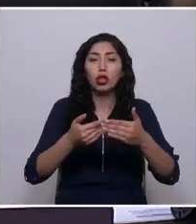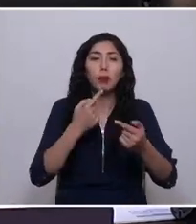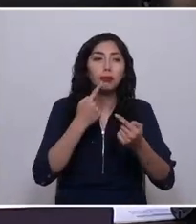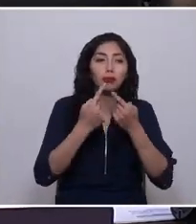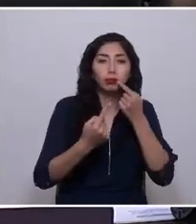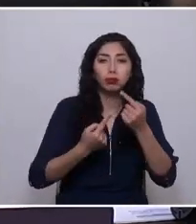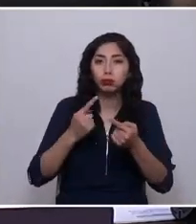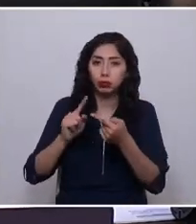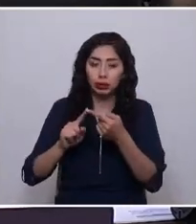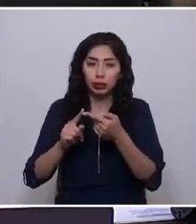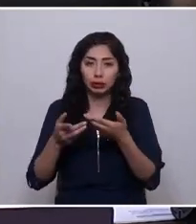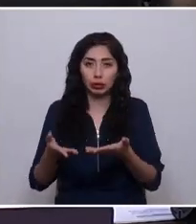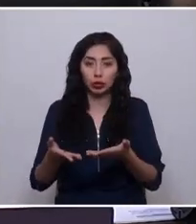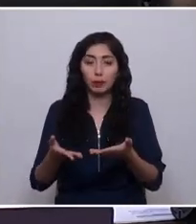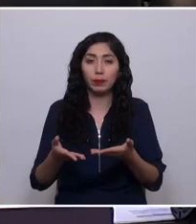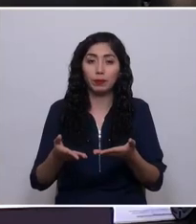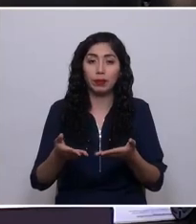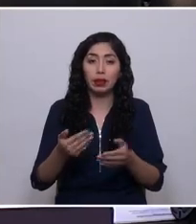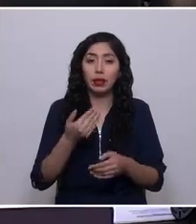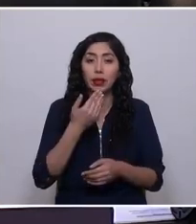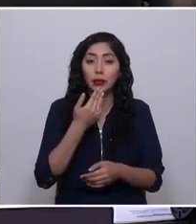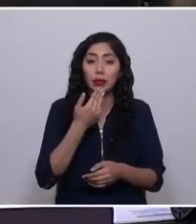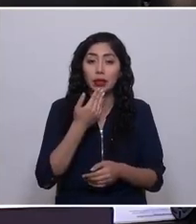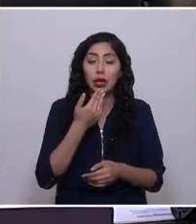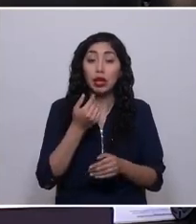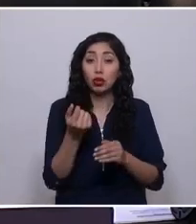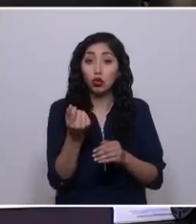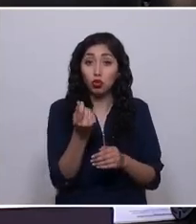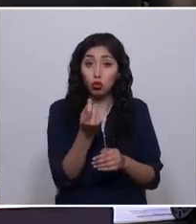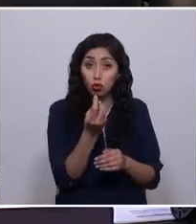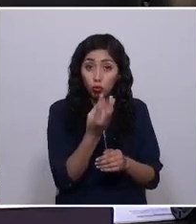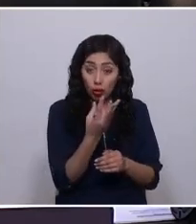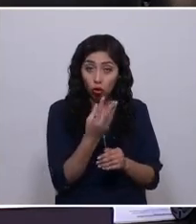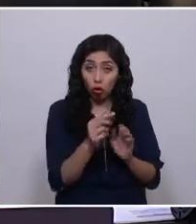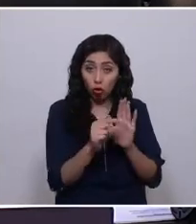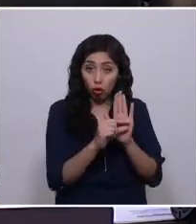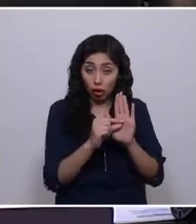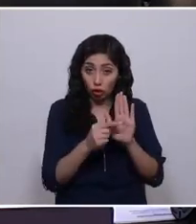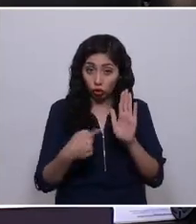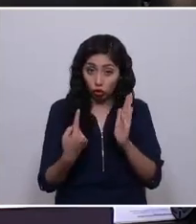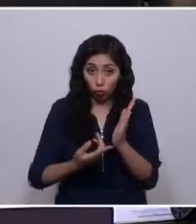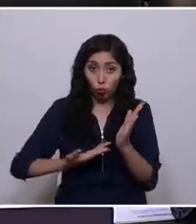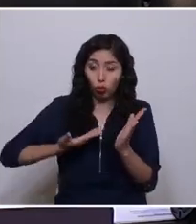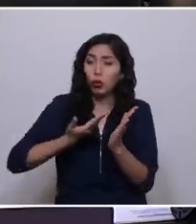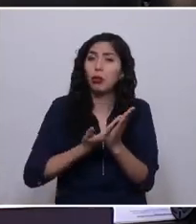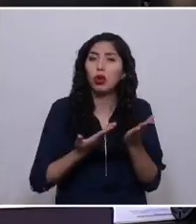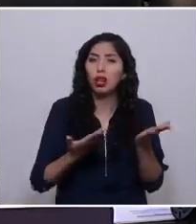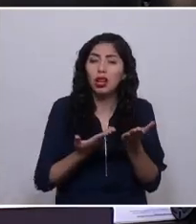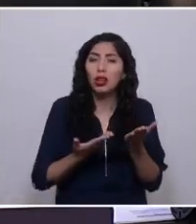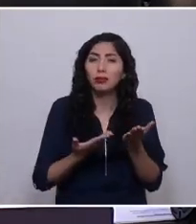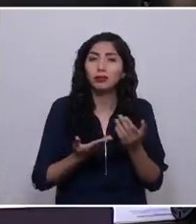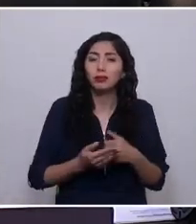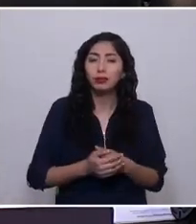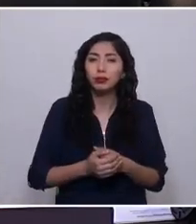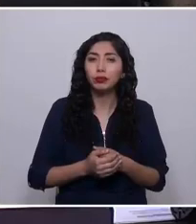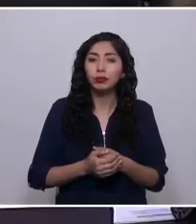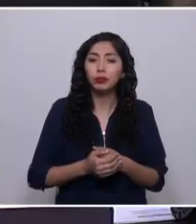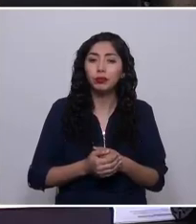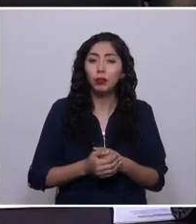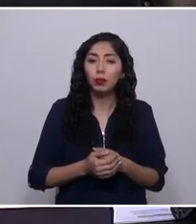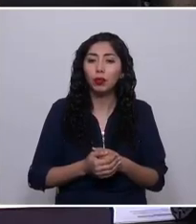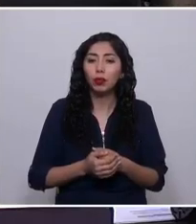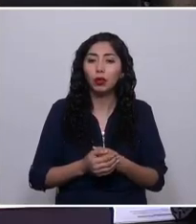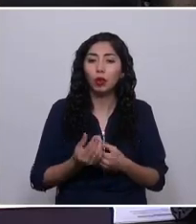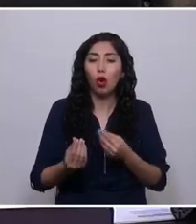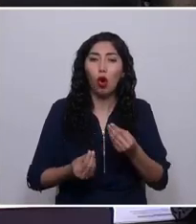Perfecciona el artículo, el numeral que está propuesto, en el sentido de que obviamente conserva las